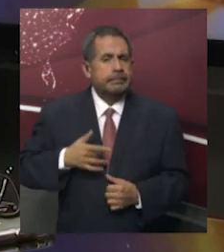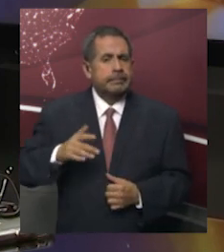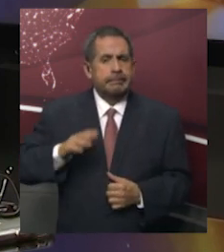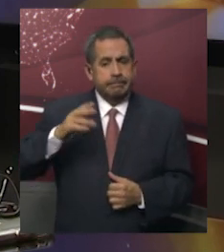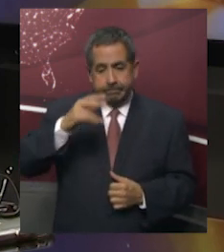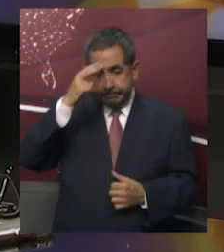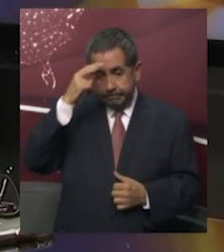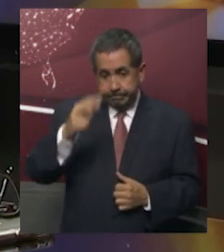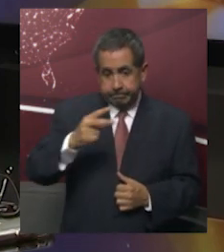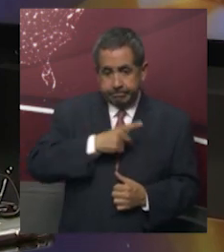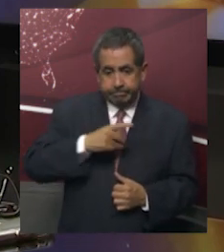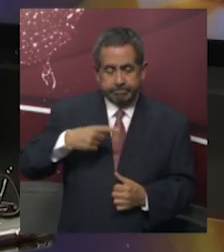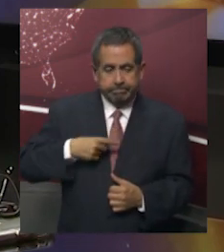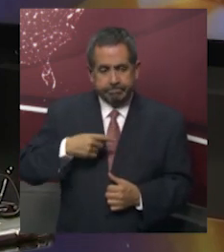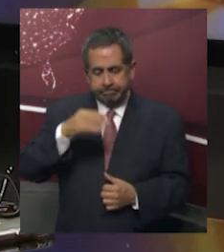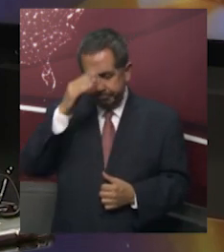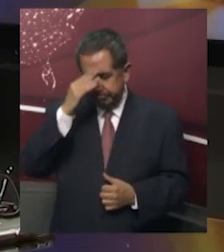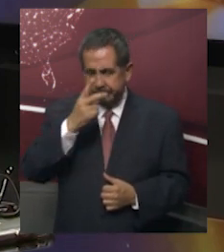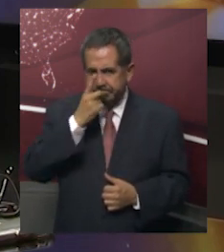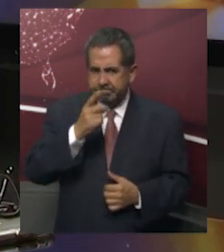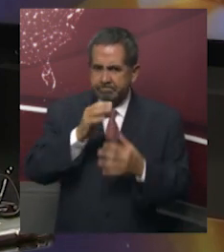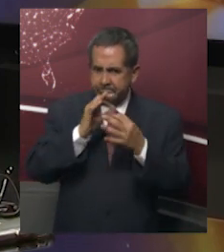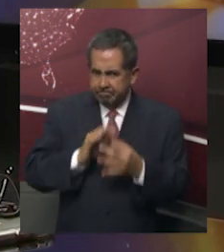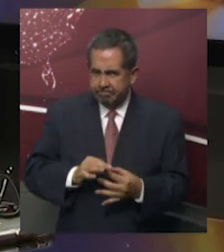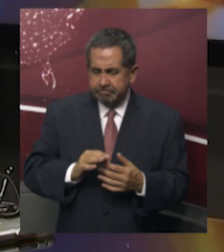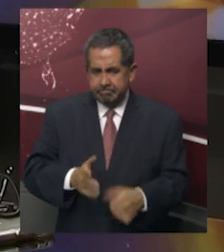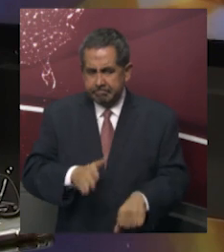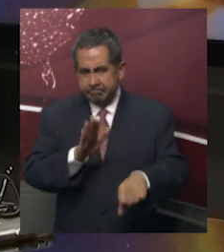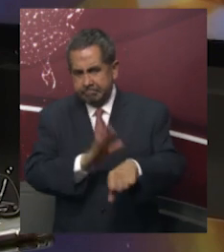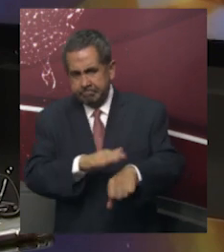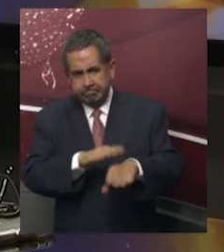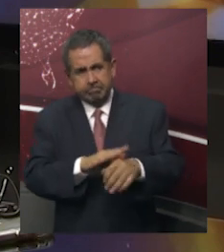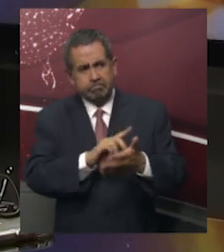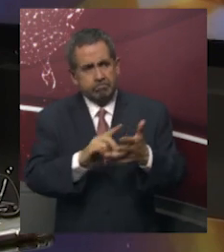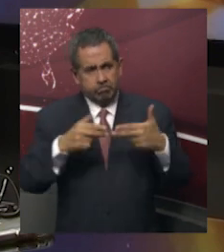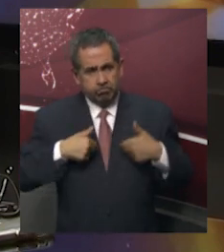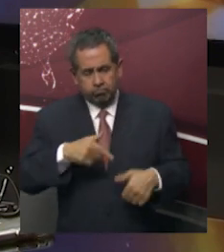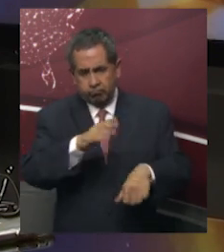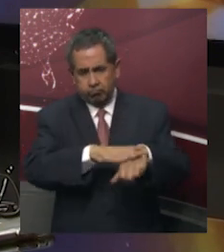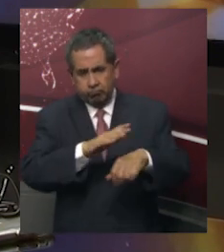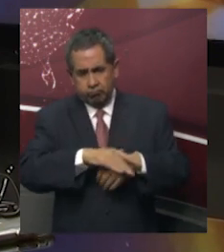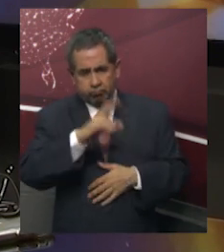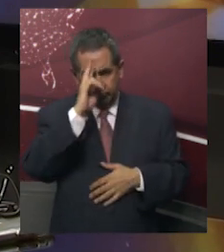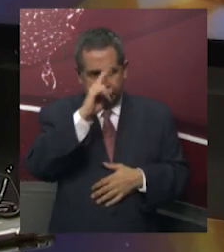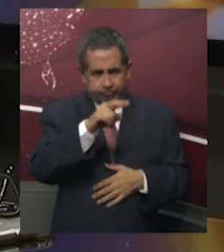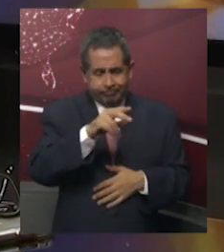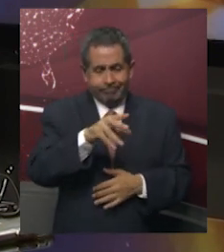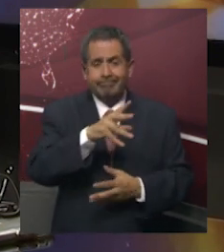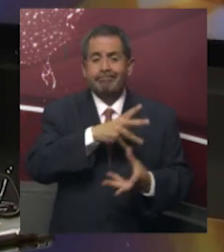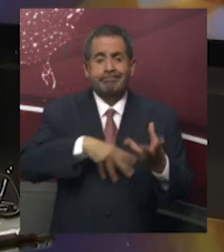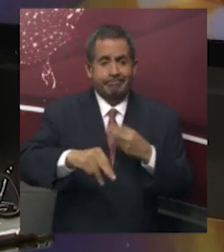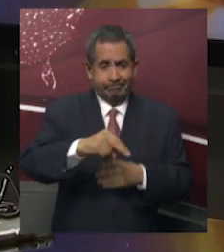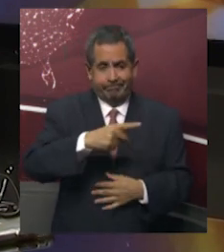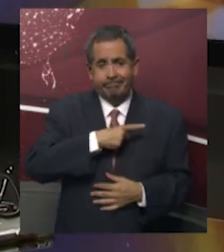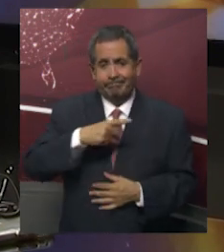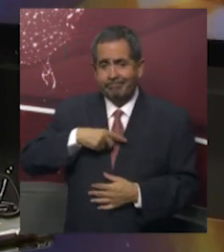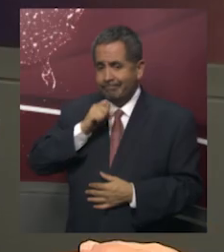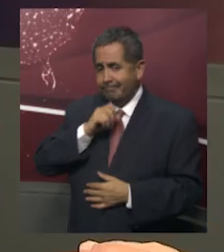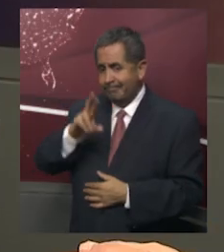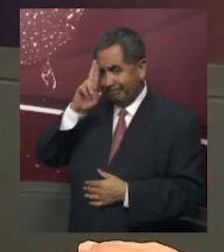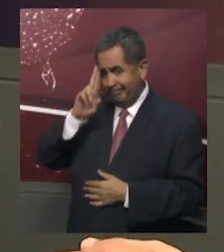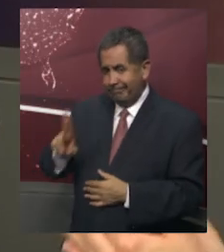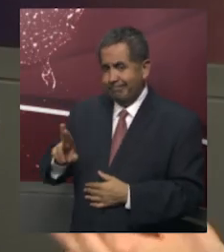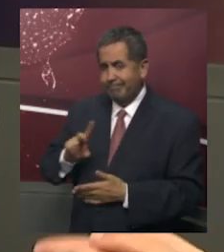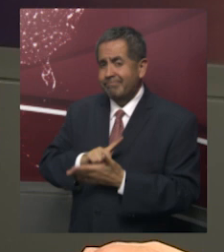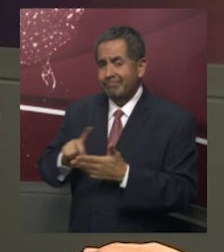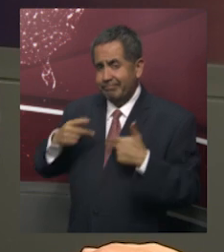México debe ser congruente y así como exigimos derechos humanos al norte, también aprendamos a respetar derechos humanos